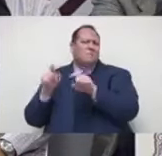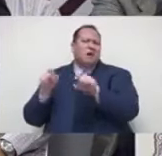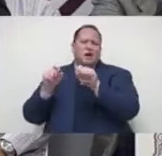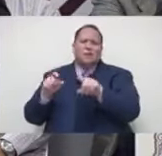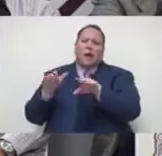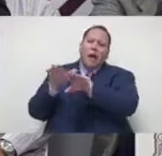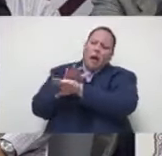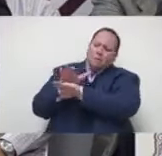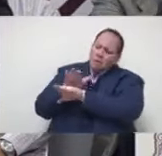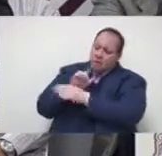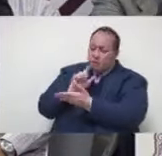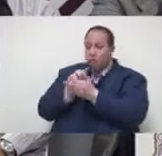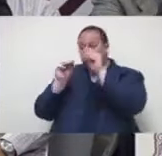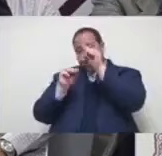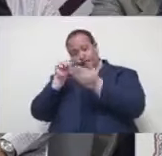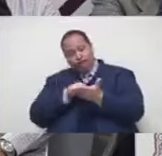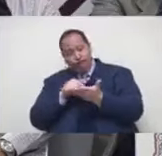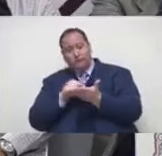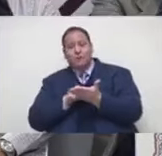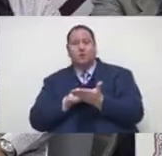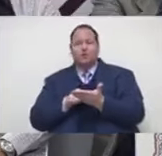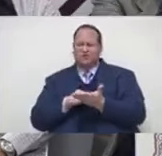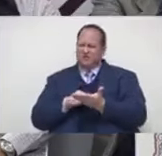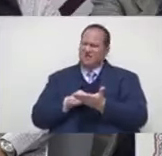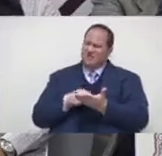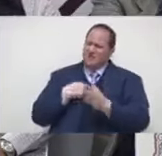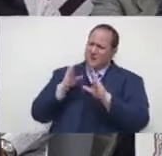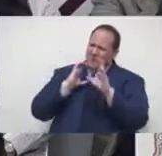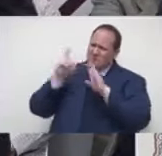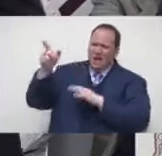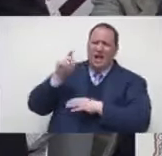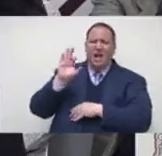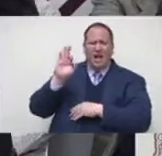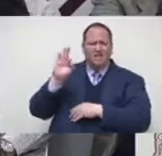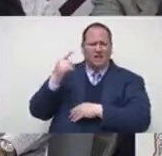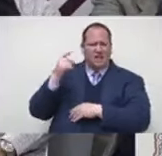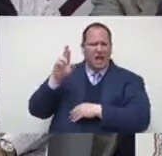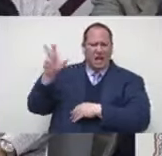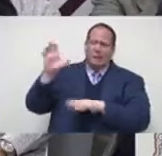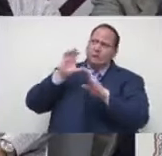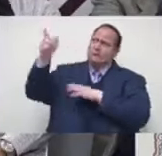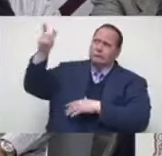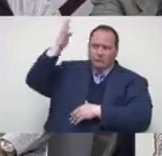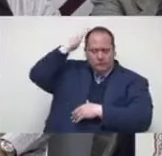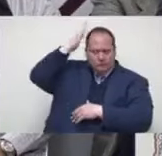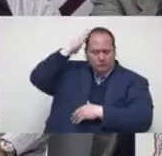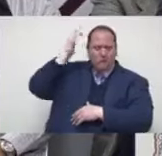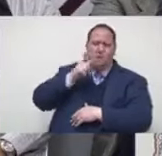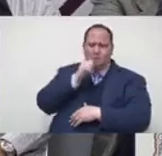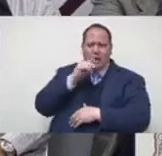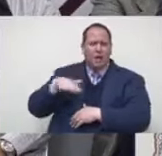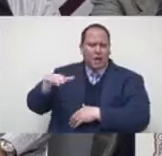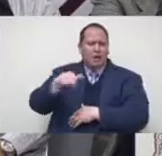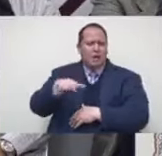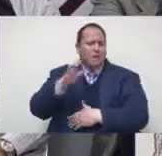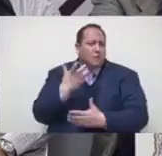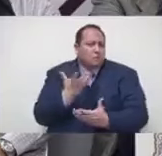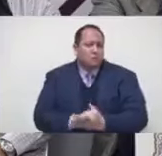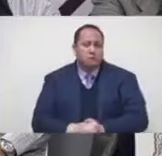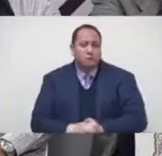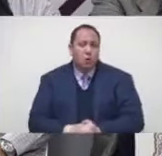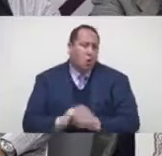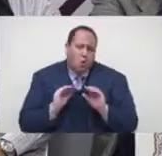algunas circunstancias legales. Estoy en contacto permanente con fiscal general de la República aquí de Baja California,